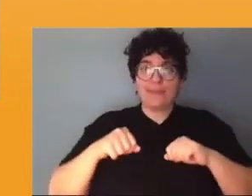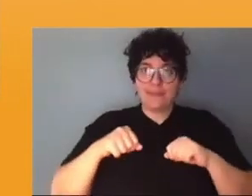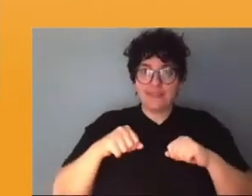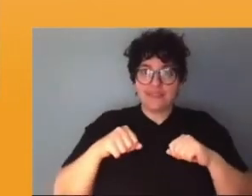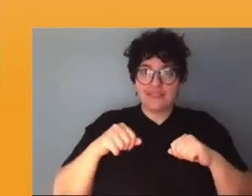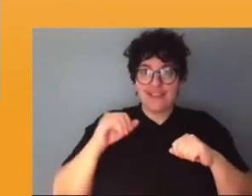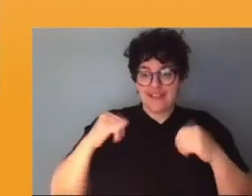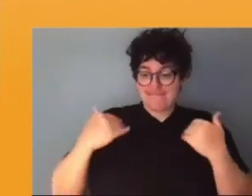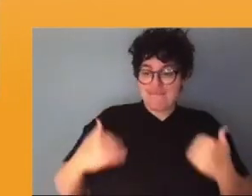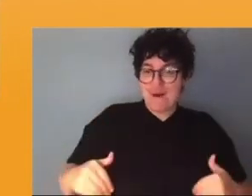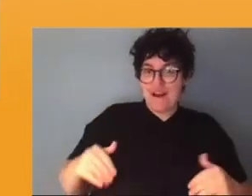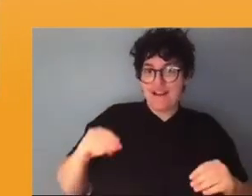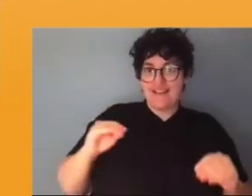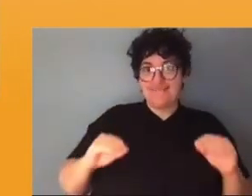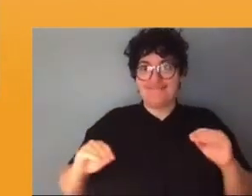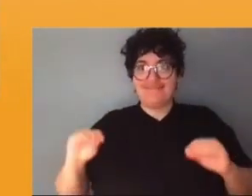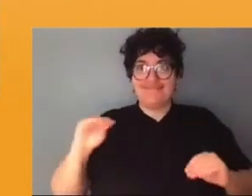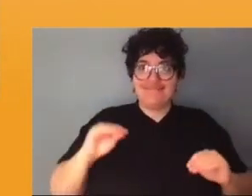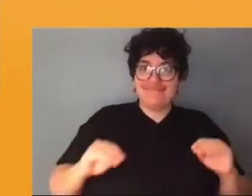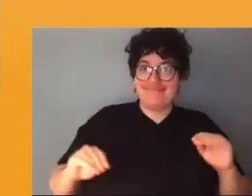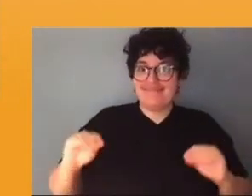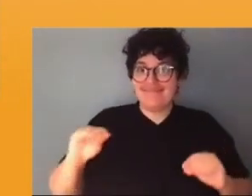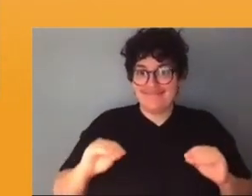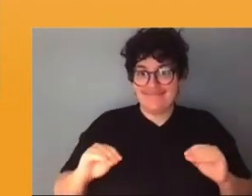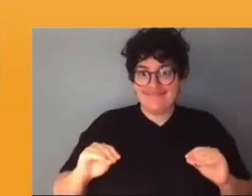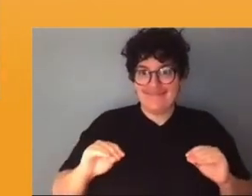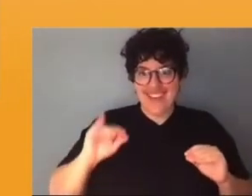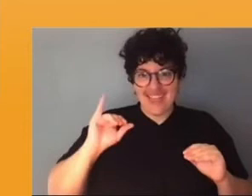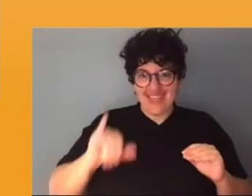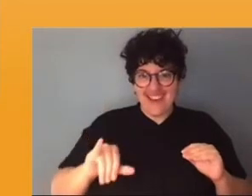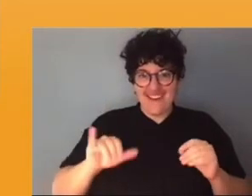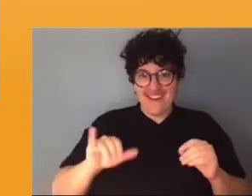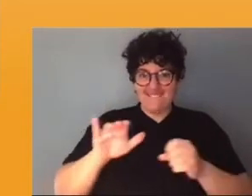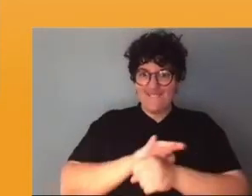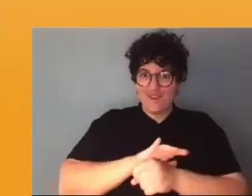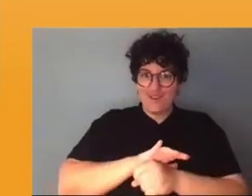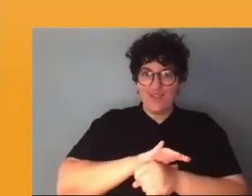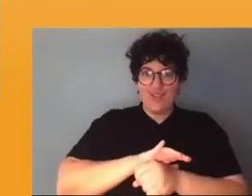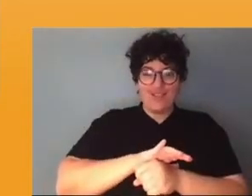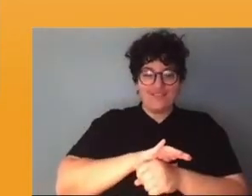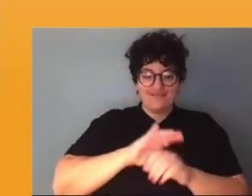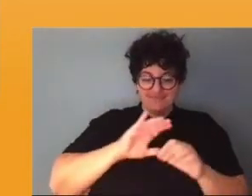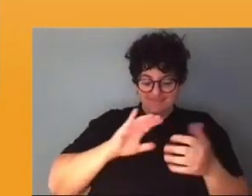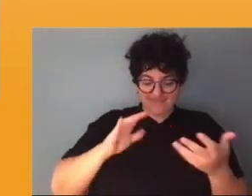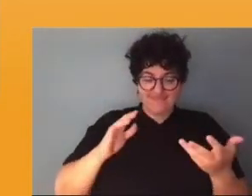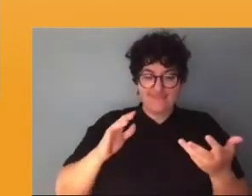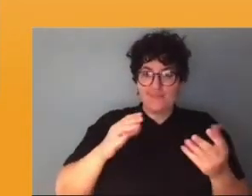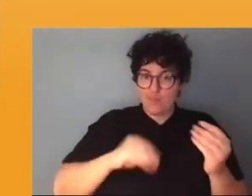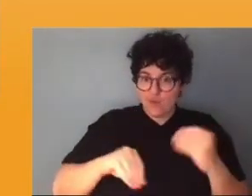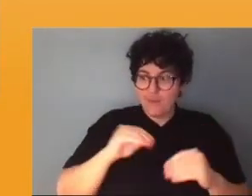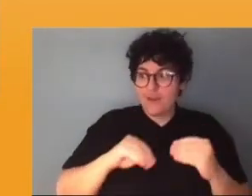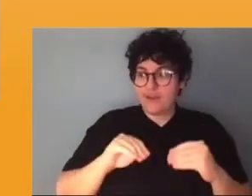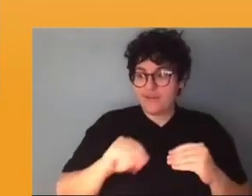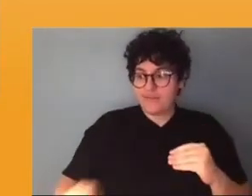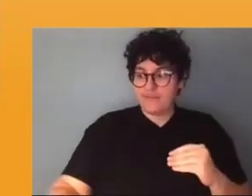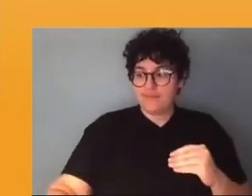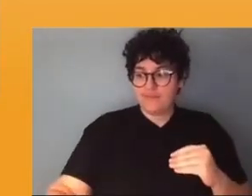ese movimiento, la totalidad de los gestos que llamamos Yolahasta,